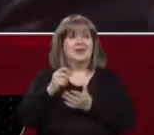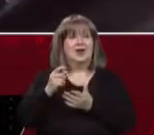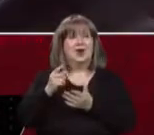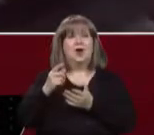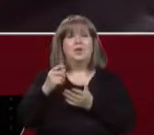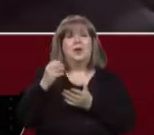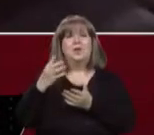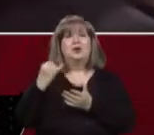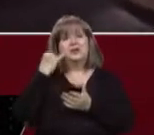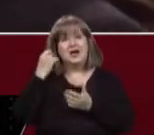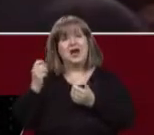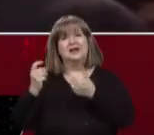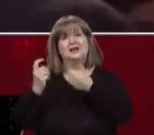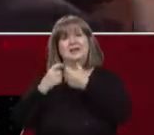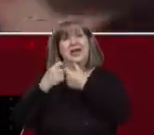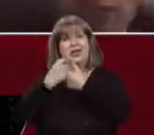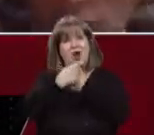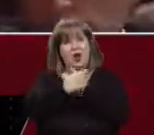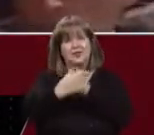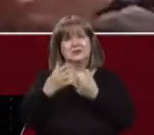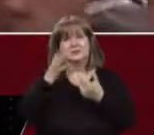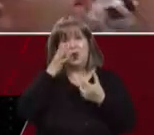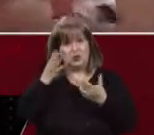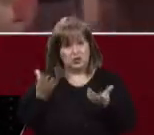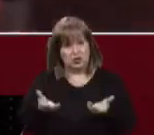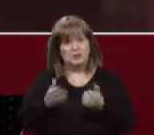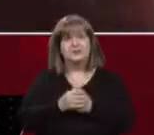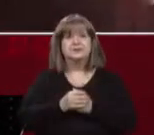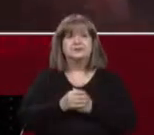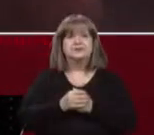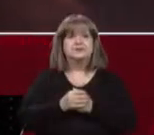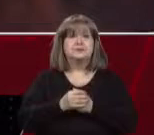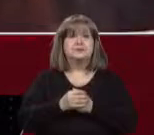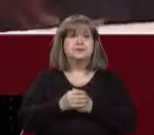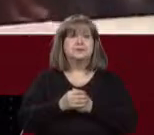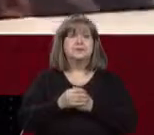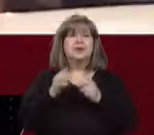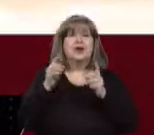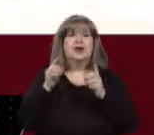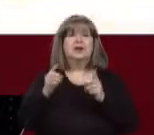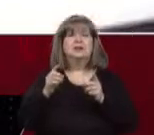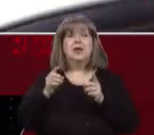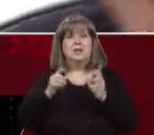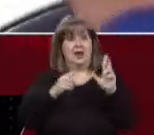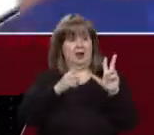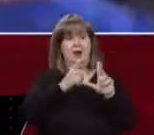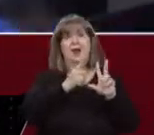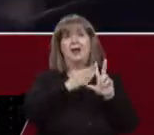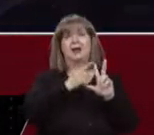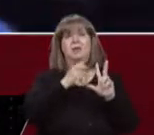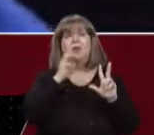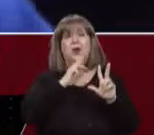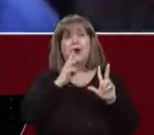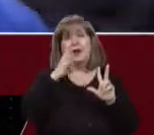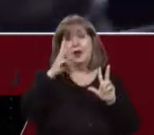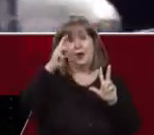la cantidad de seguidores que tiene, ¿no? Que no es un dato menor. Sí. Bueno, y también recordemos que Brenda había realizado un